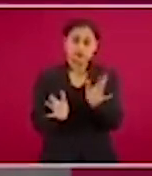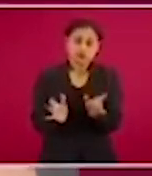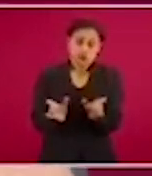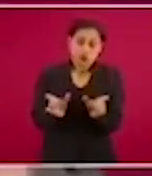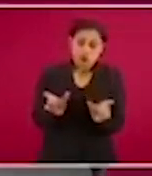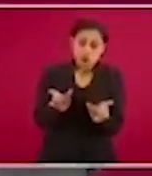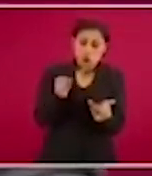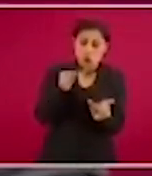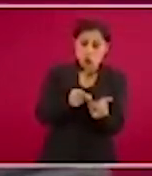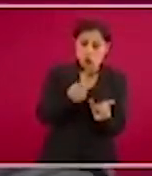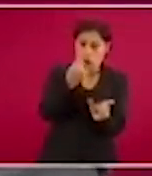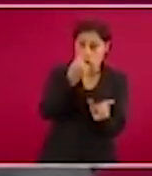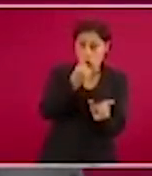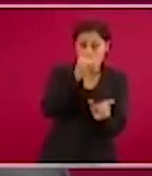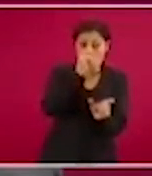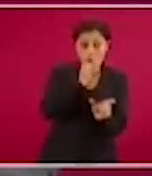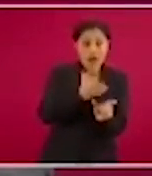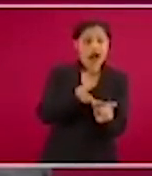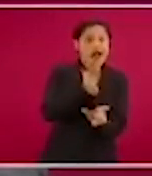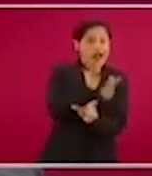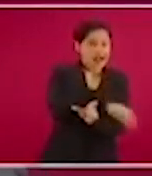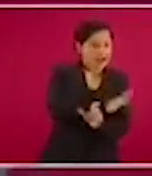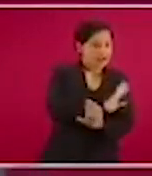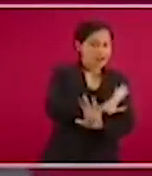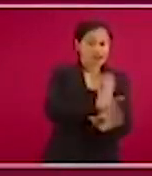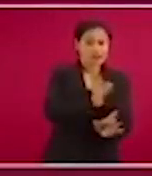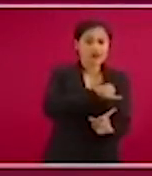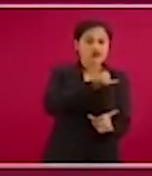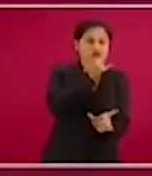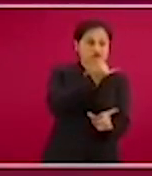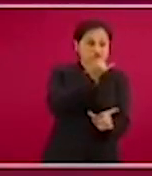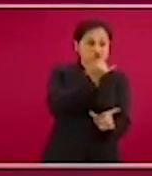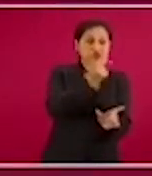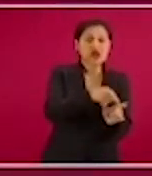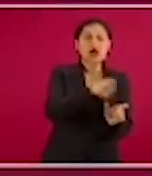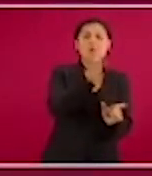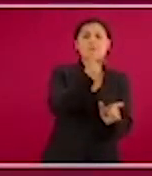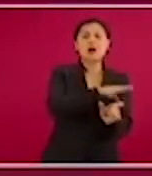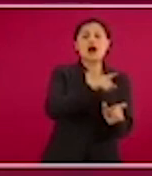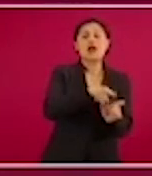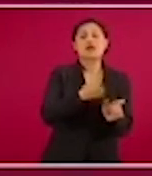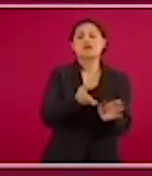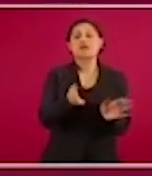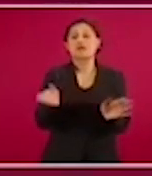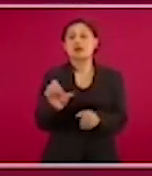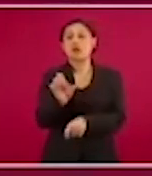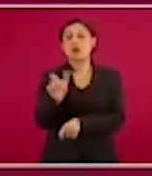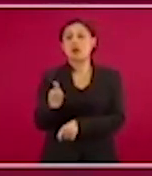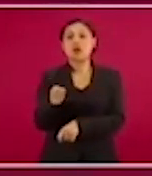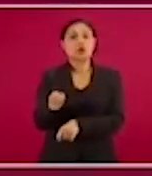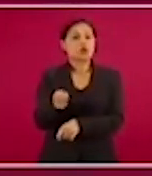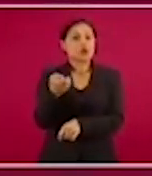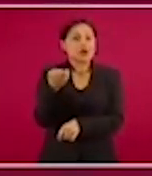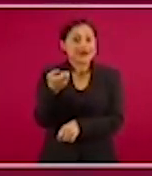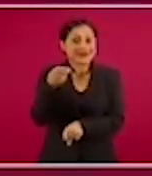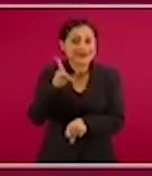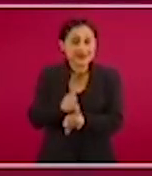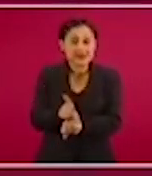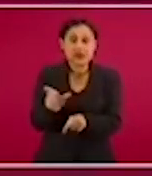y otro que falla en ese momento que coinciden los dos se va el helicóptero a un lado el del piloto automático